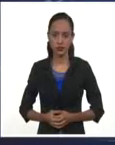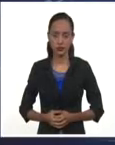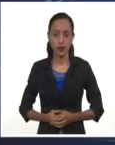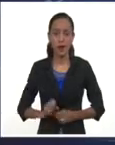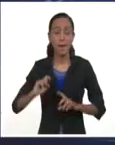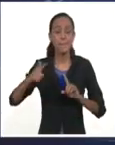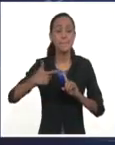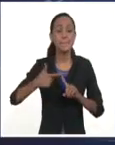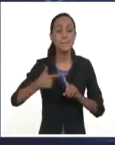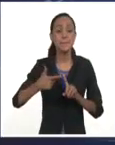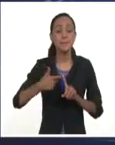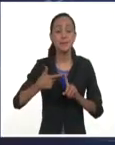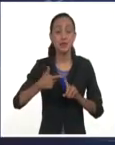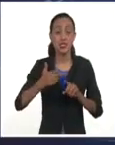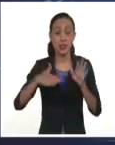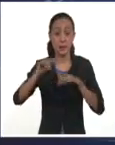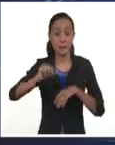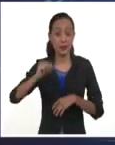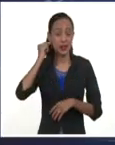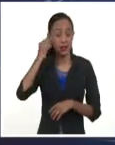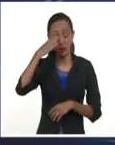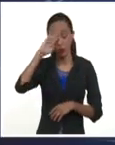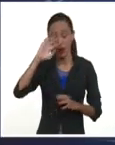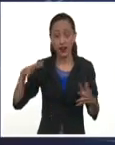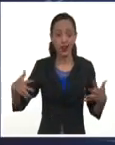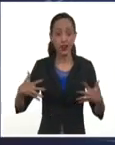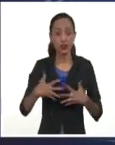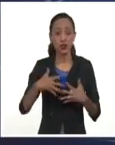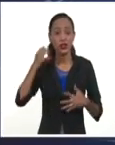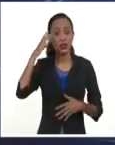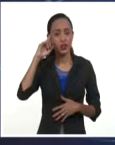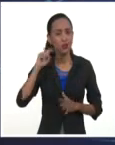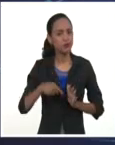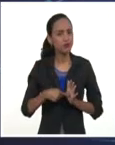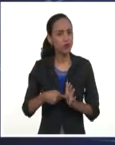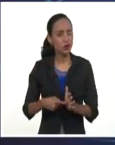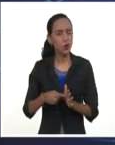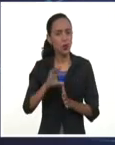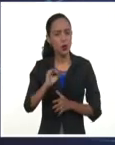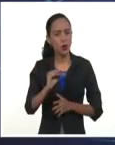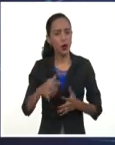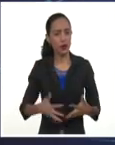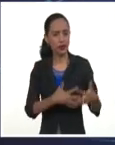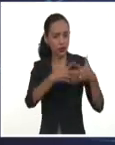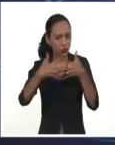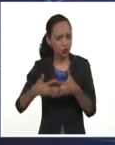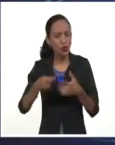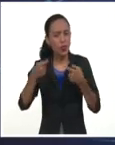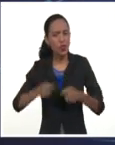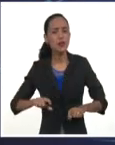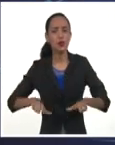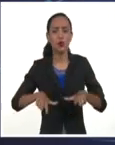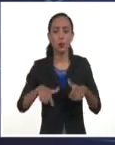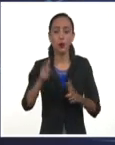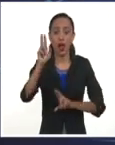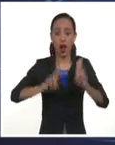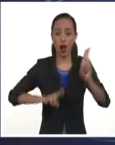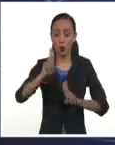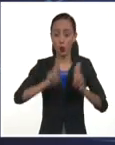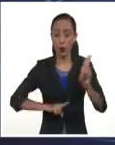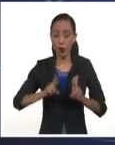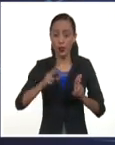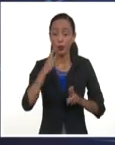La viceministra cubana de Relaciones Exteriores, Josefina Vidal, exhortó a Estados Unidos a cumplir los acuerdos migratorios